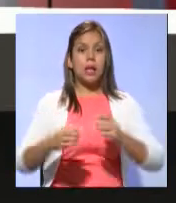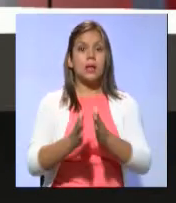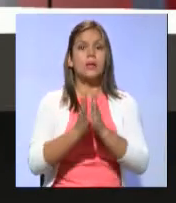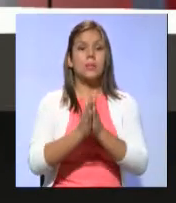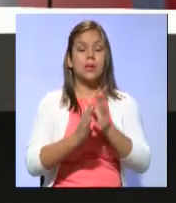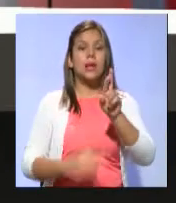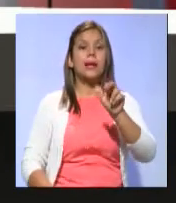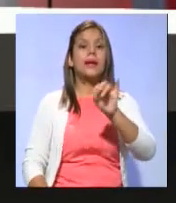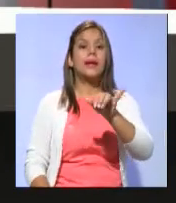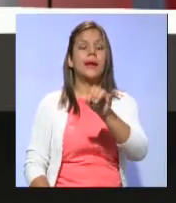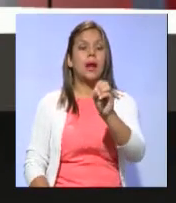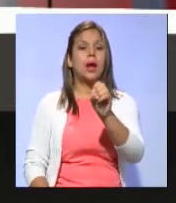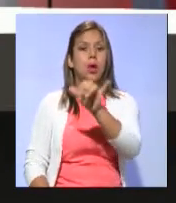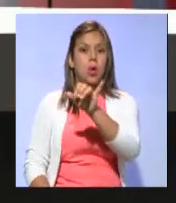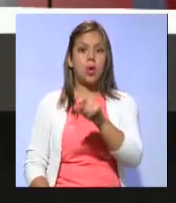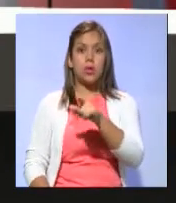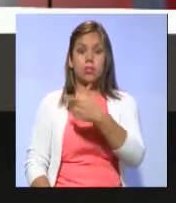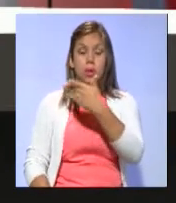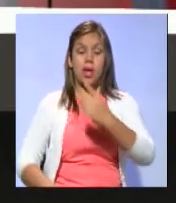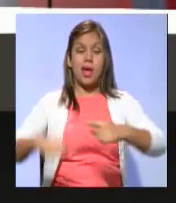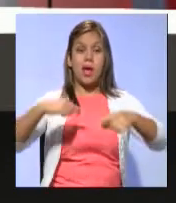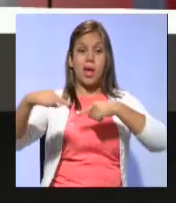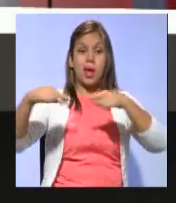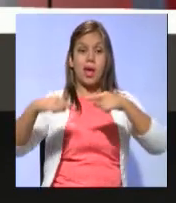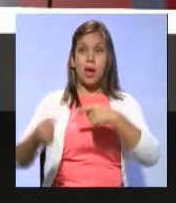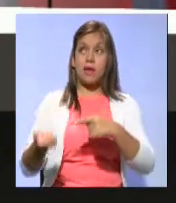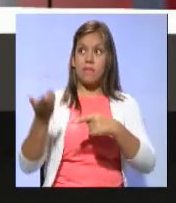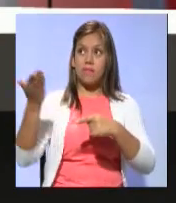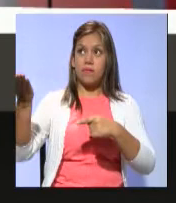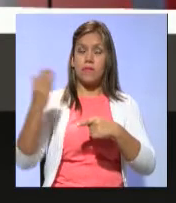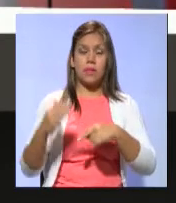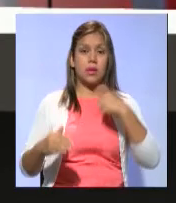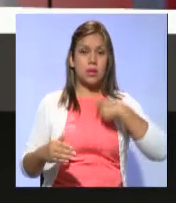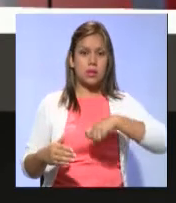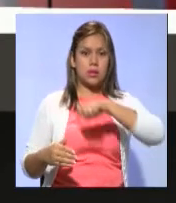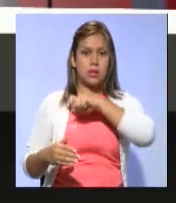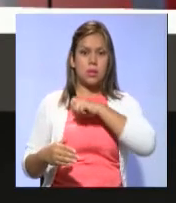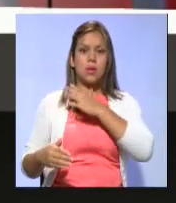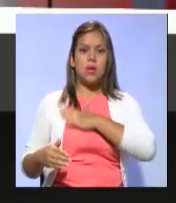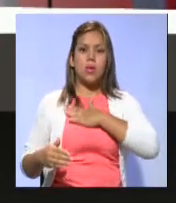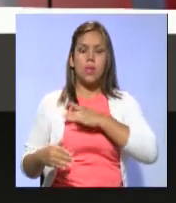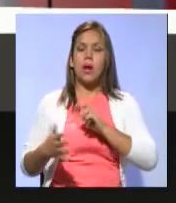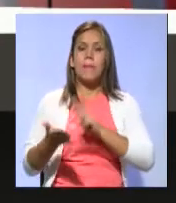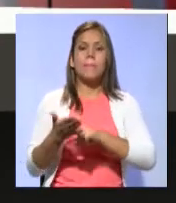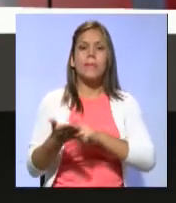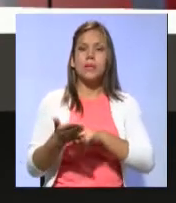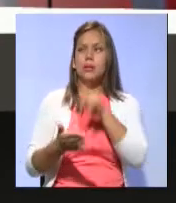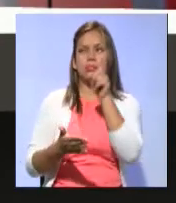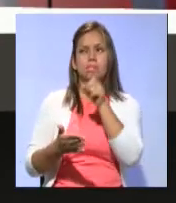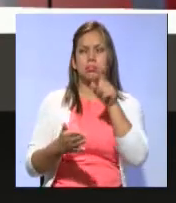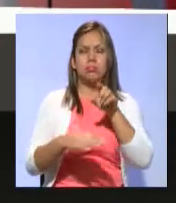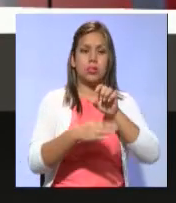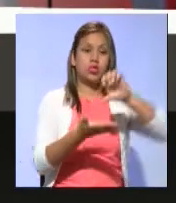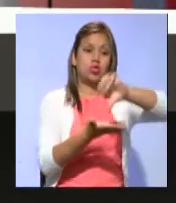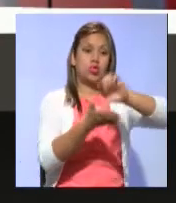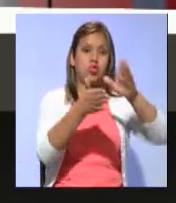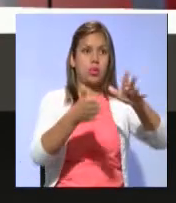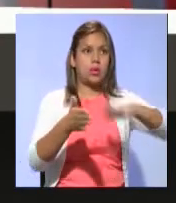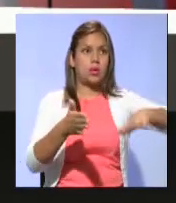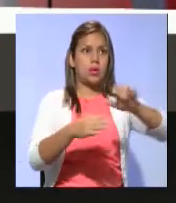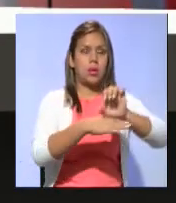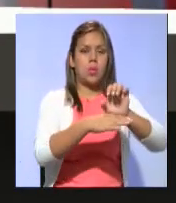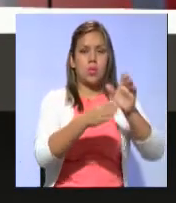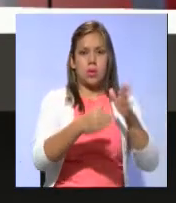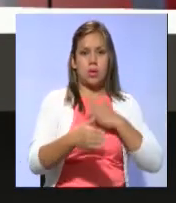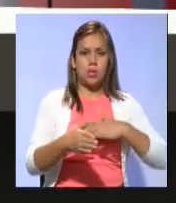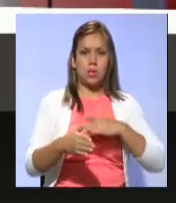Rajoy, jefe del Ejecutivo español, su colaboración para lograr la exención del visado Schengen a ciudadanos ecuatorianos. Esto en el marco de su